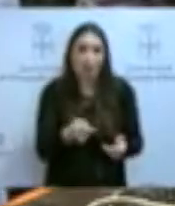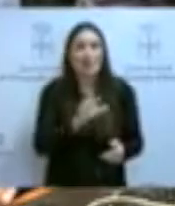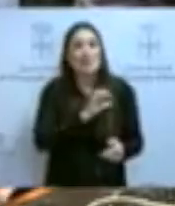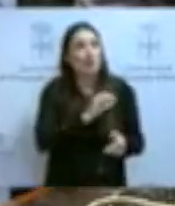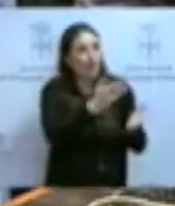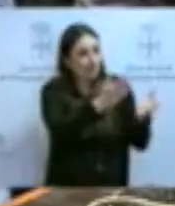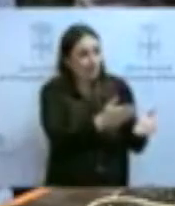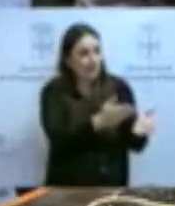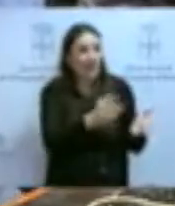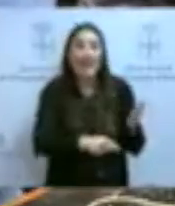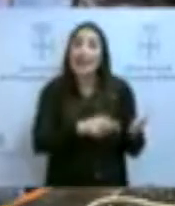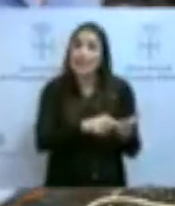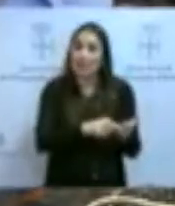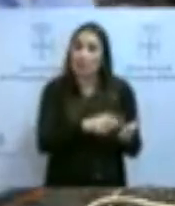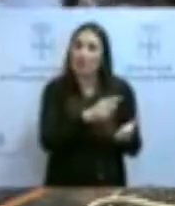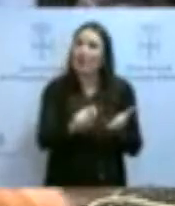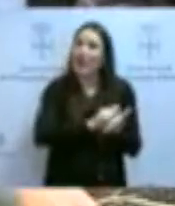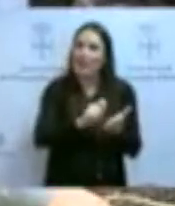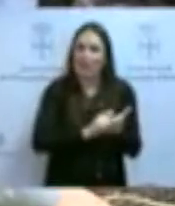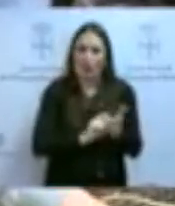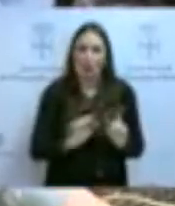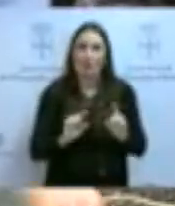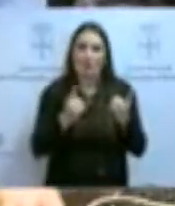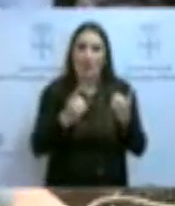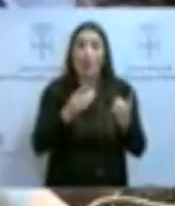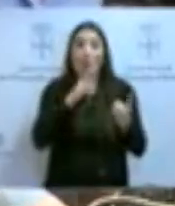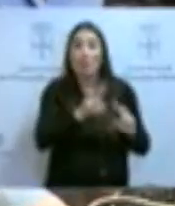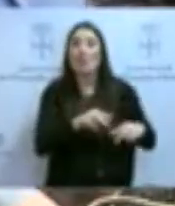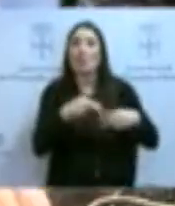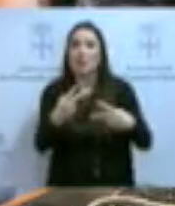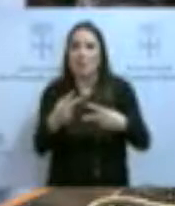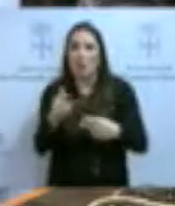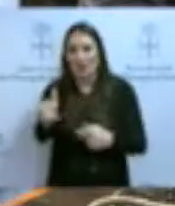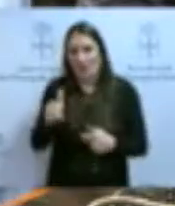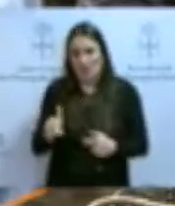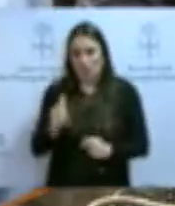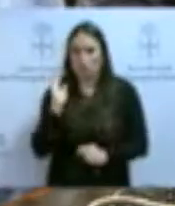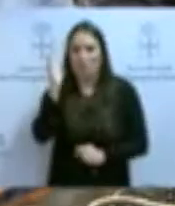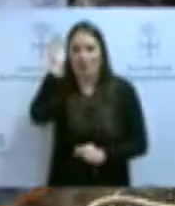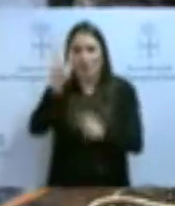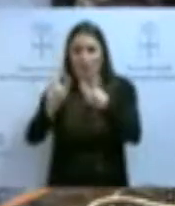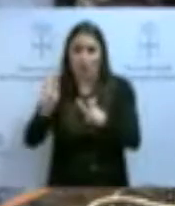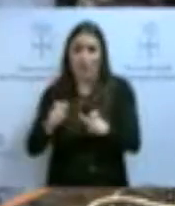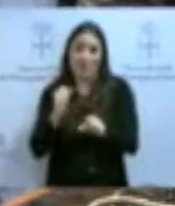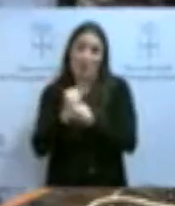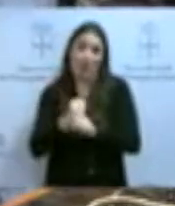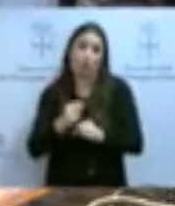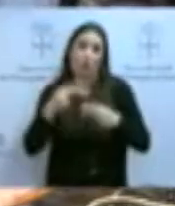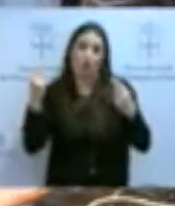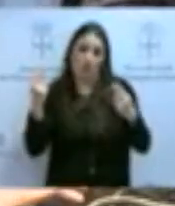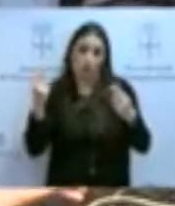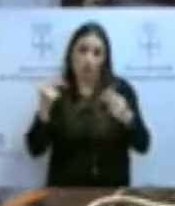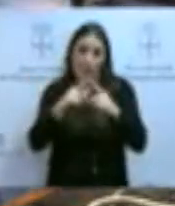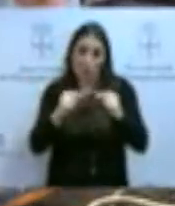le exigimos que concrete ya un calendario que haga posible la devolución de los derechos arrebatados a las empleadas públicas asturianas como consecuencia de